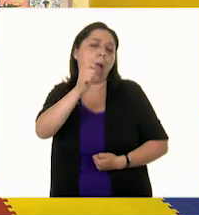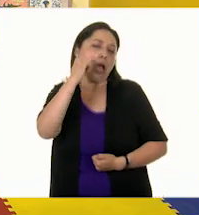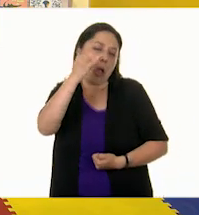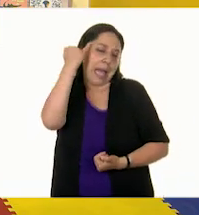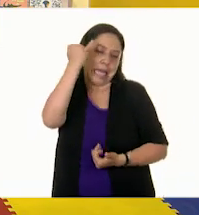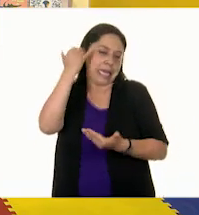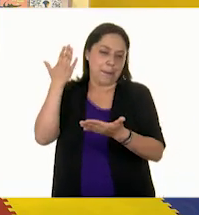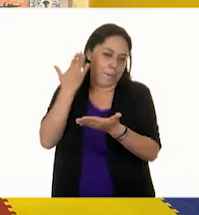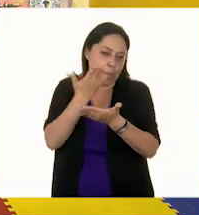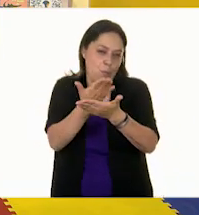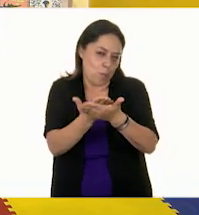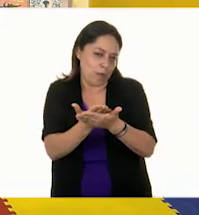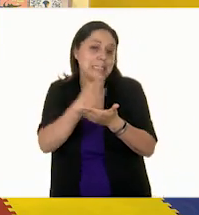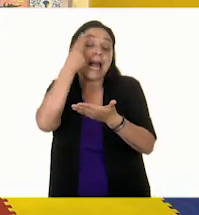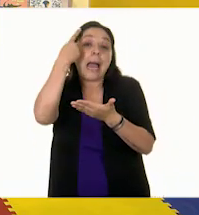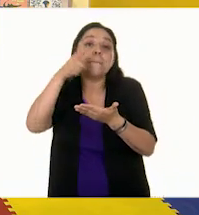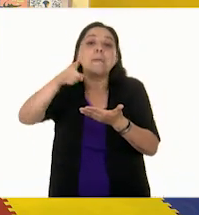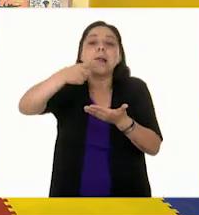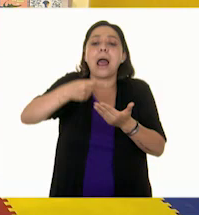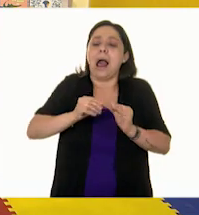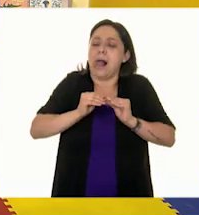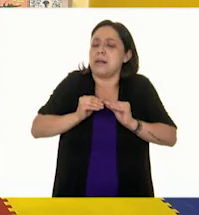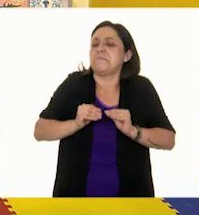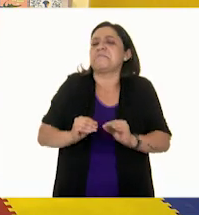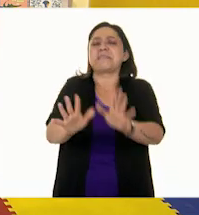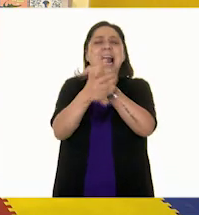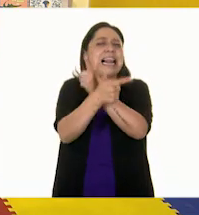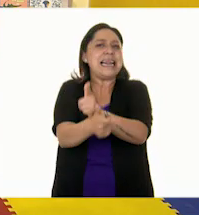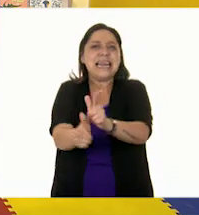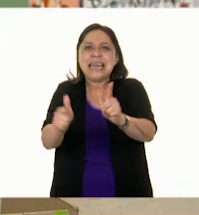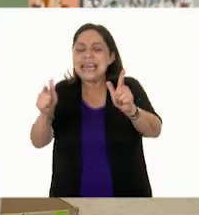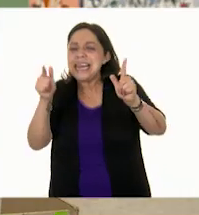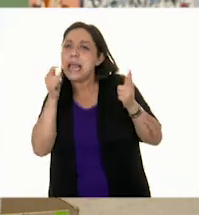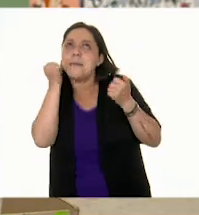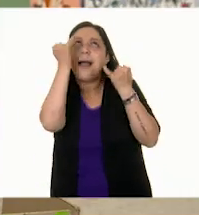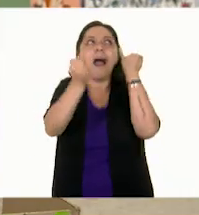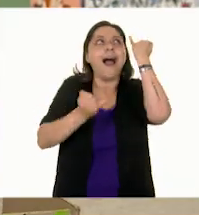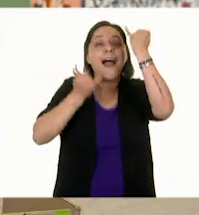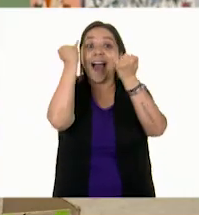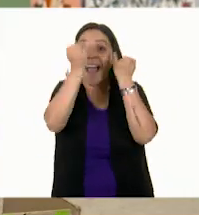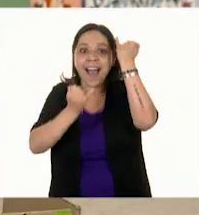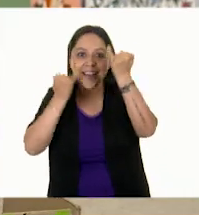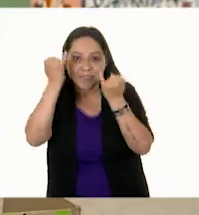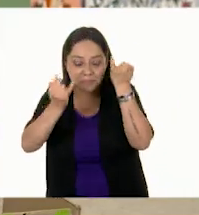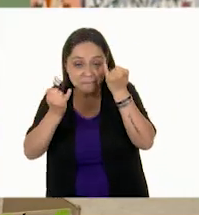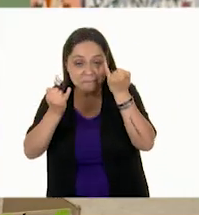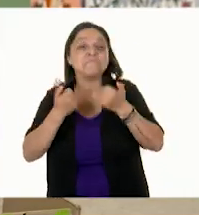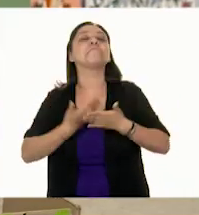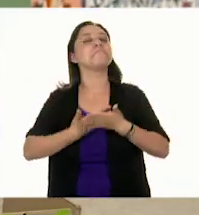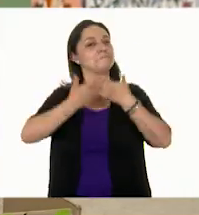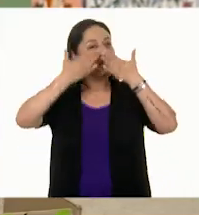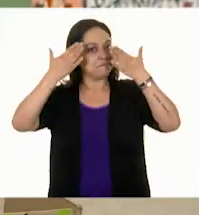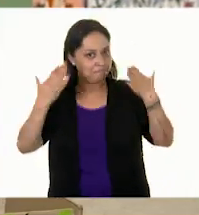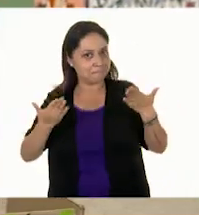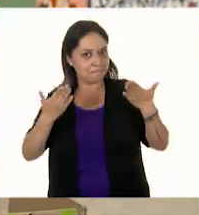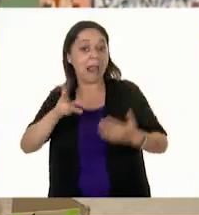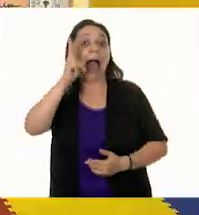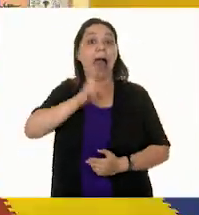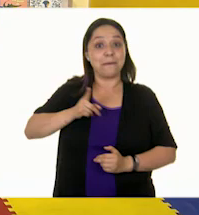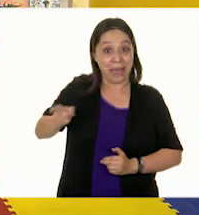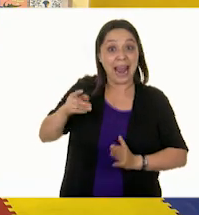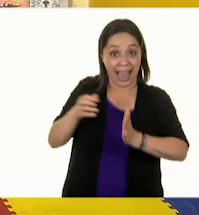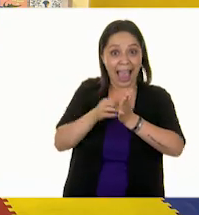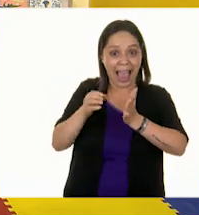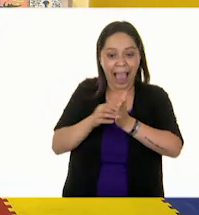propuesta para dar rienda suelta a toda la imaginación. Y ahora sí, exploremos esta